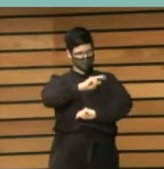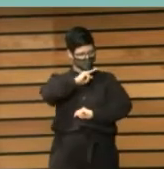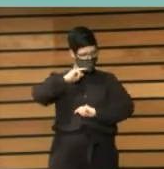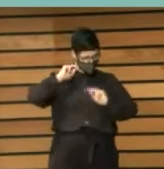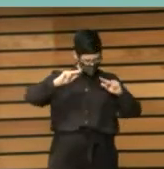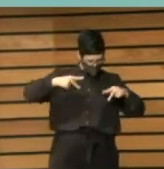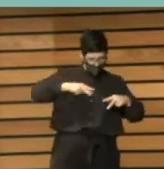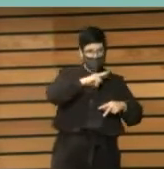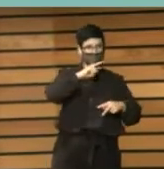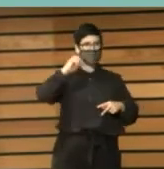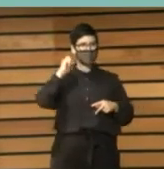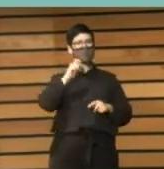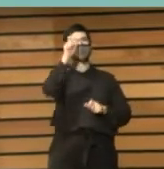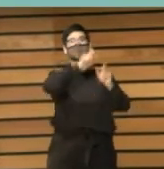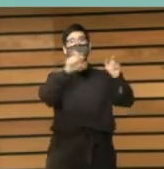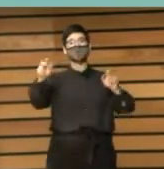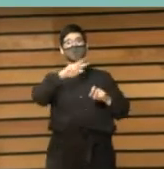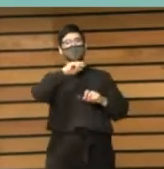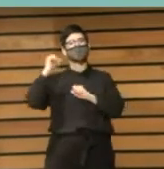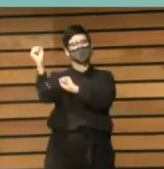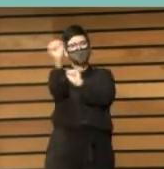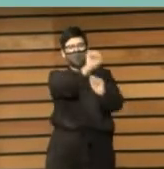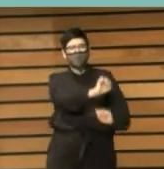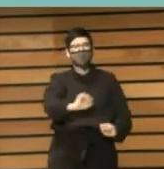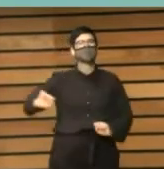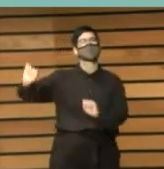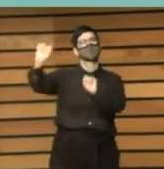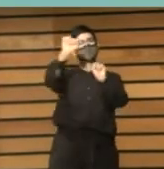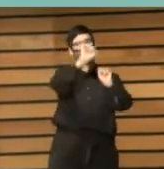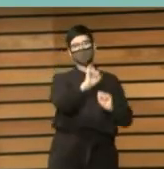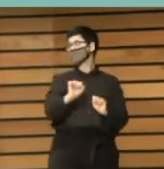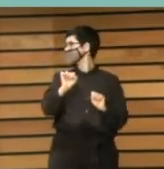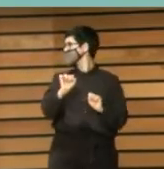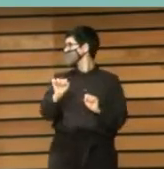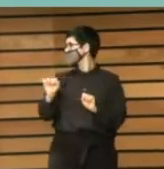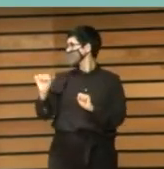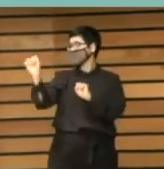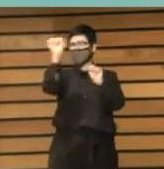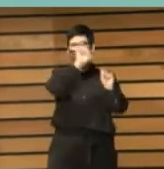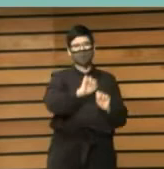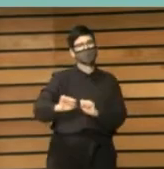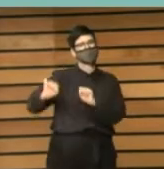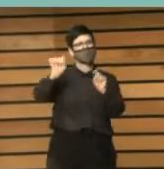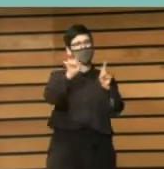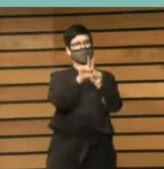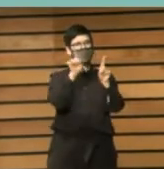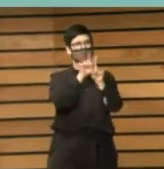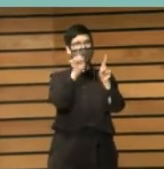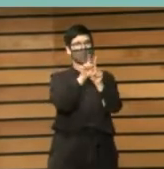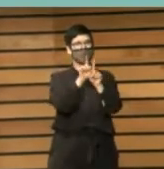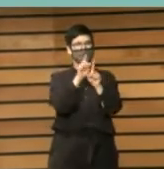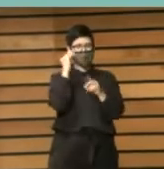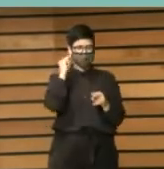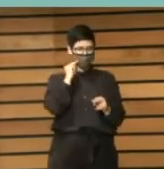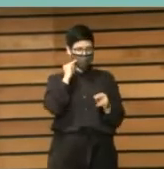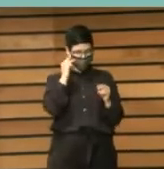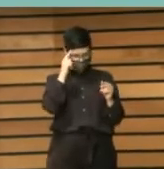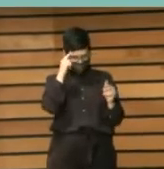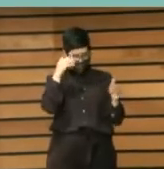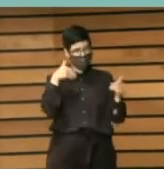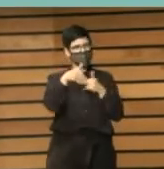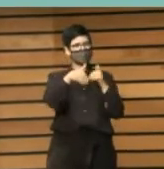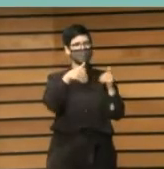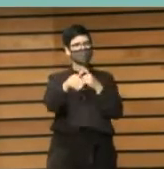son aquellos que nos pueden proteger de ese posible miedo que todos tenemos que cierren bibliotecas, que van en cuando hay